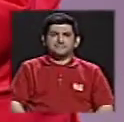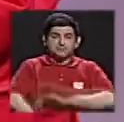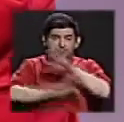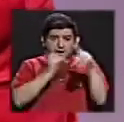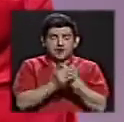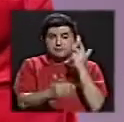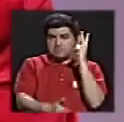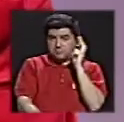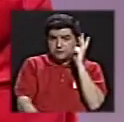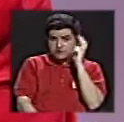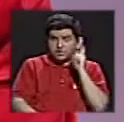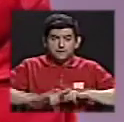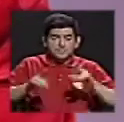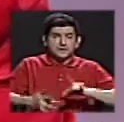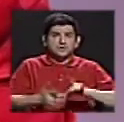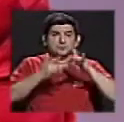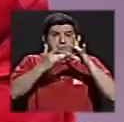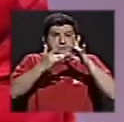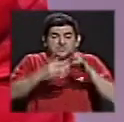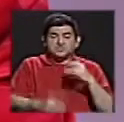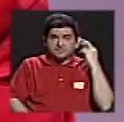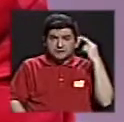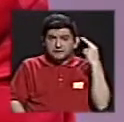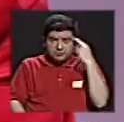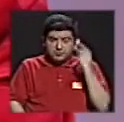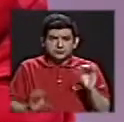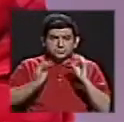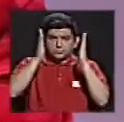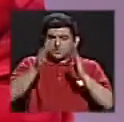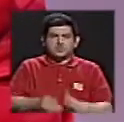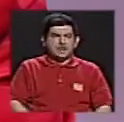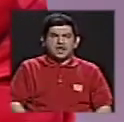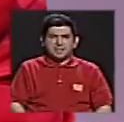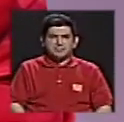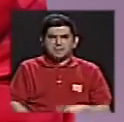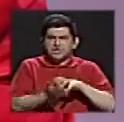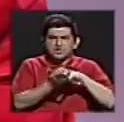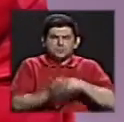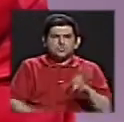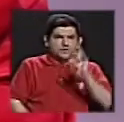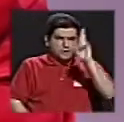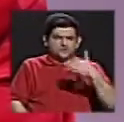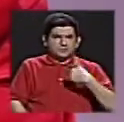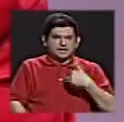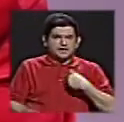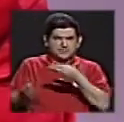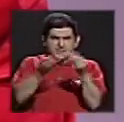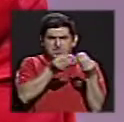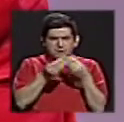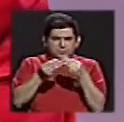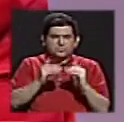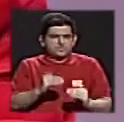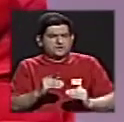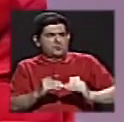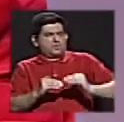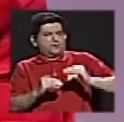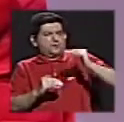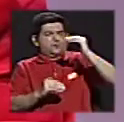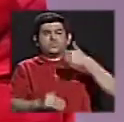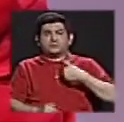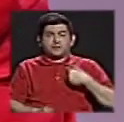se escucha, pero más que todo la urgencia es porque en realidad para nadie es un secreto. Costa Rica tiene un porcentaje de tierras muy elevados. O